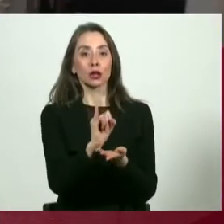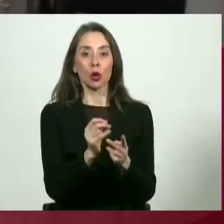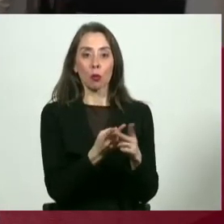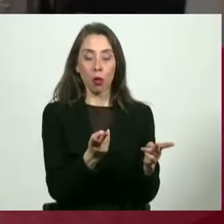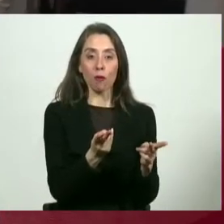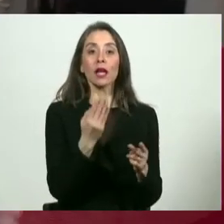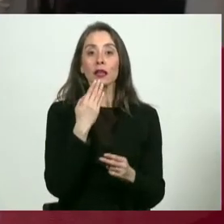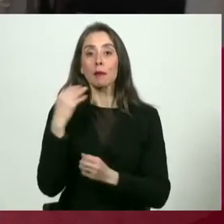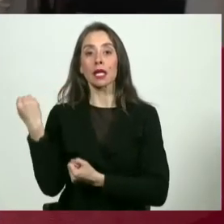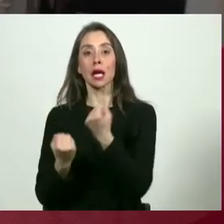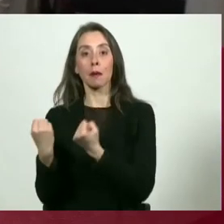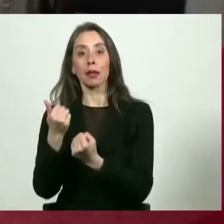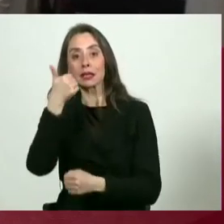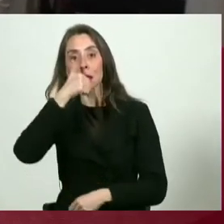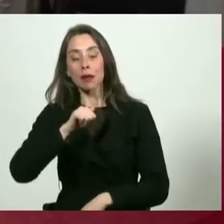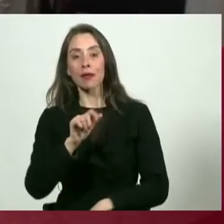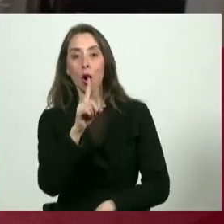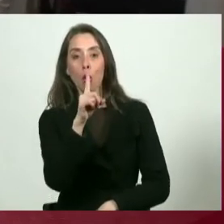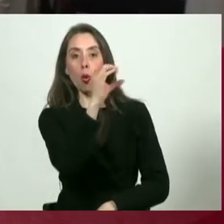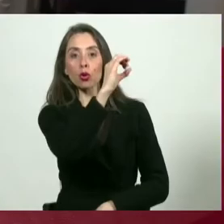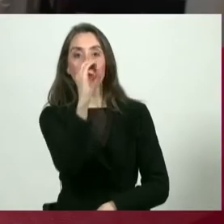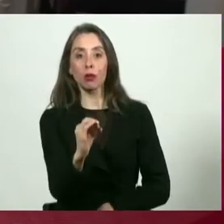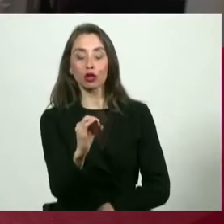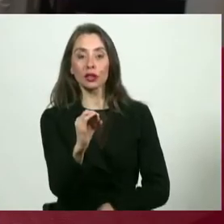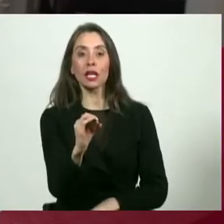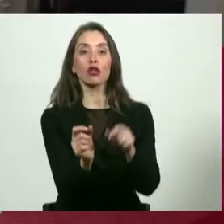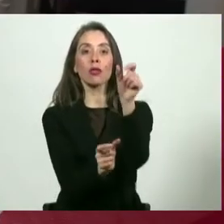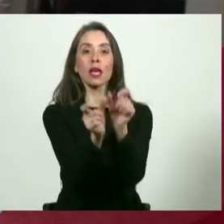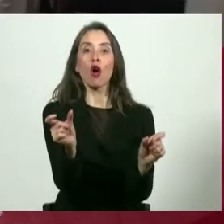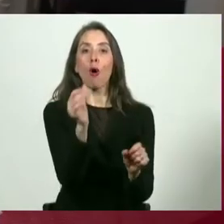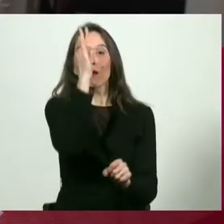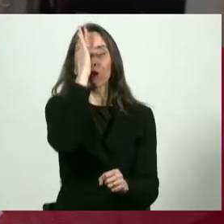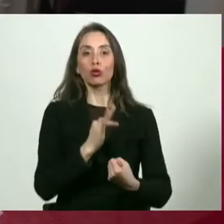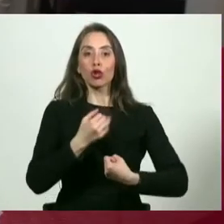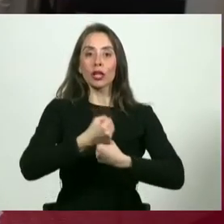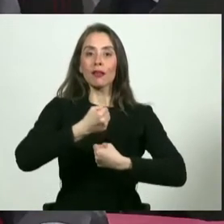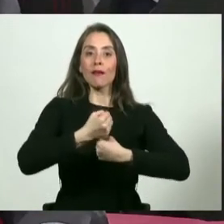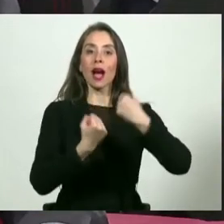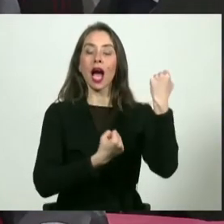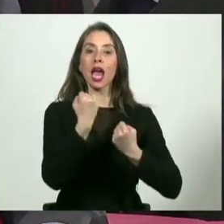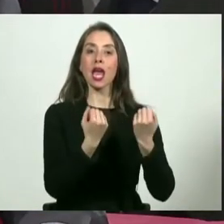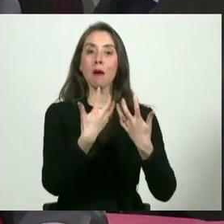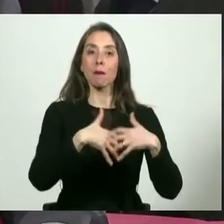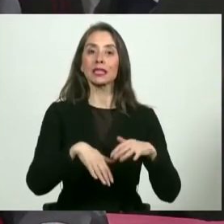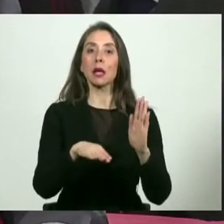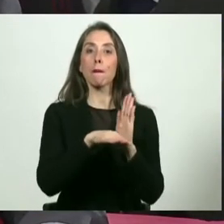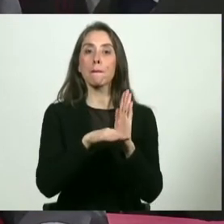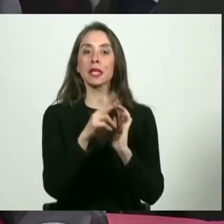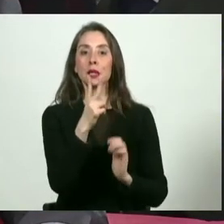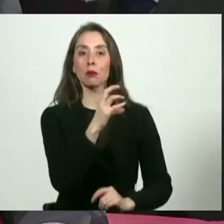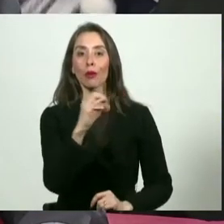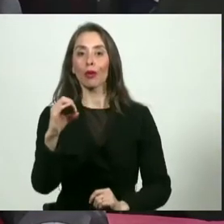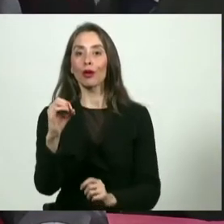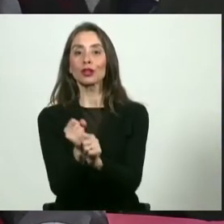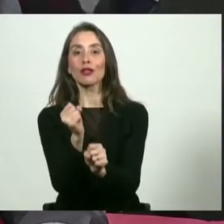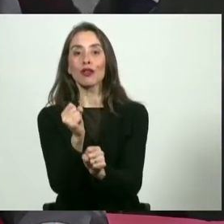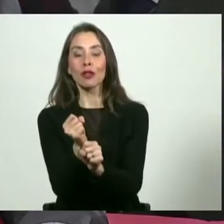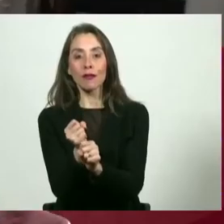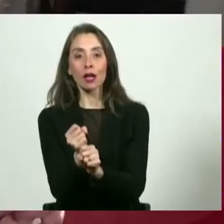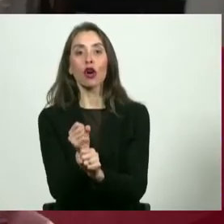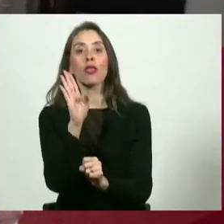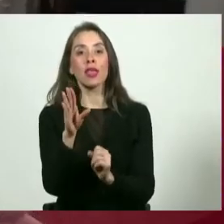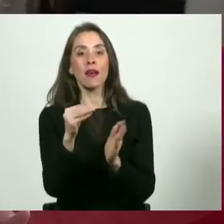Comisión de Desarrollo Social que presidía Fuad Chaín, el diputado Chaín, digamos que hicieron un trabajo de recopilación muy, muy, muy